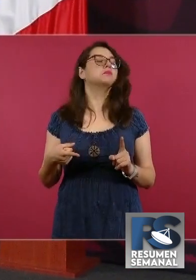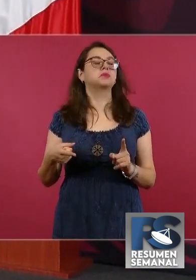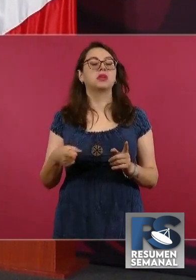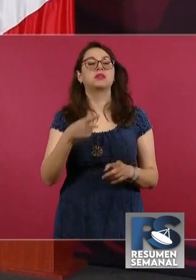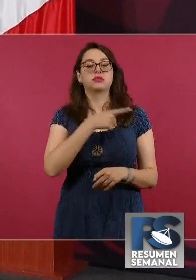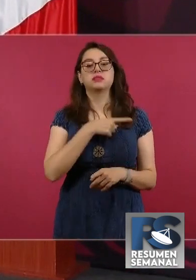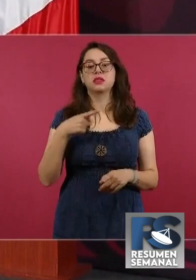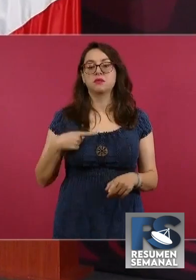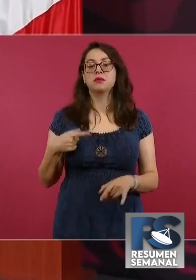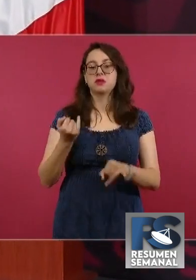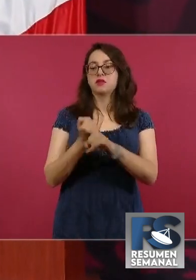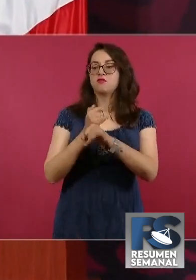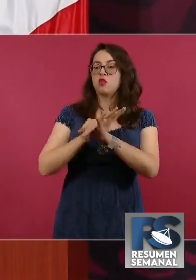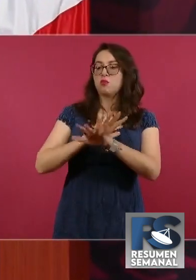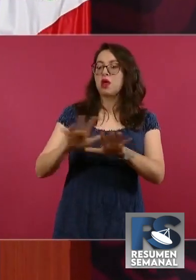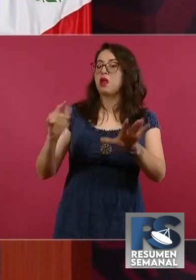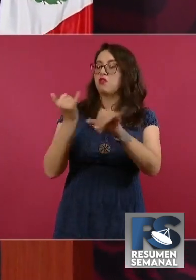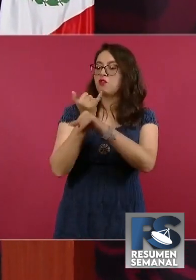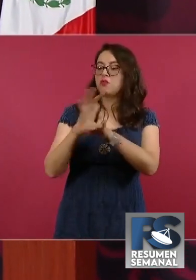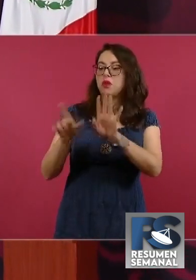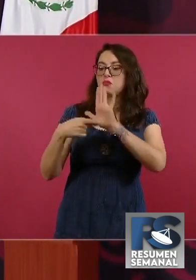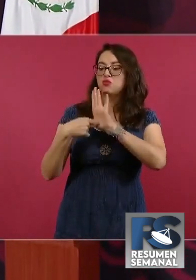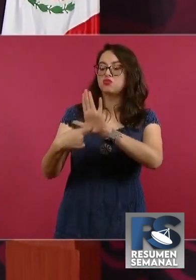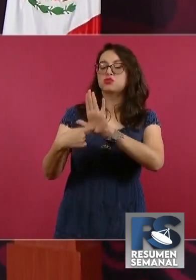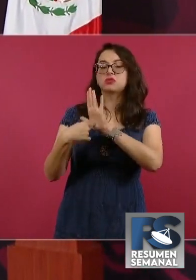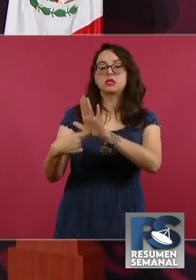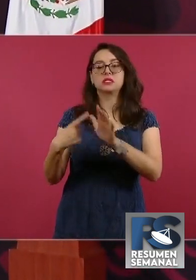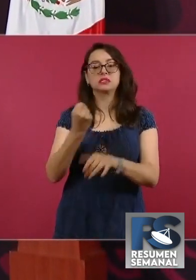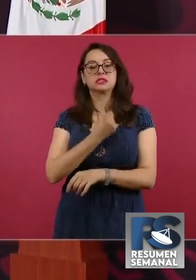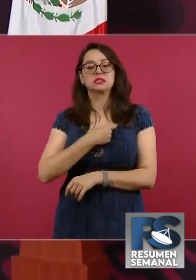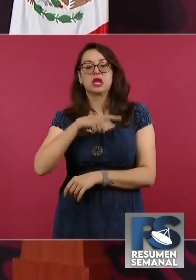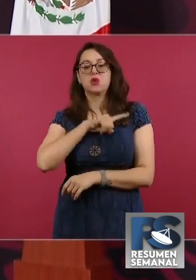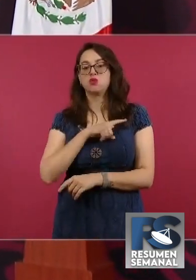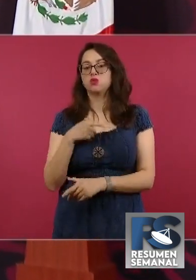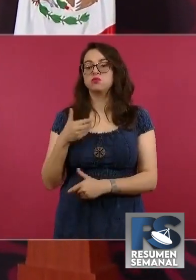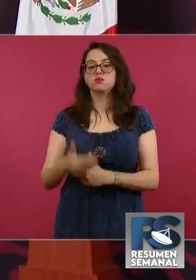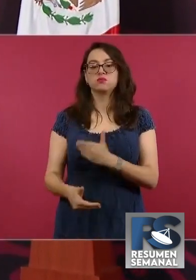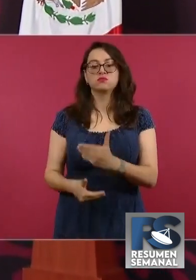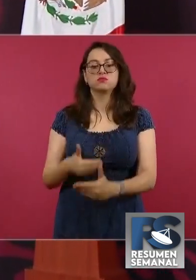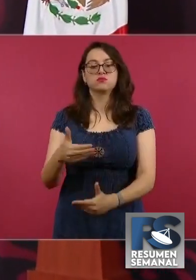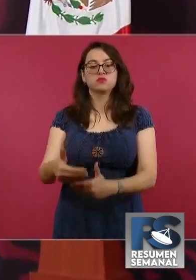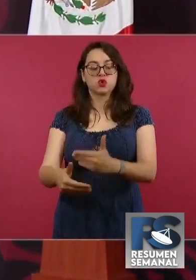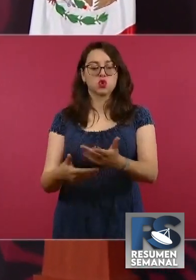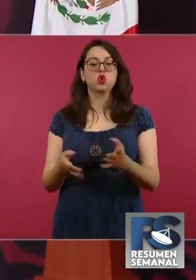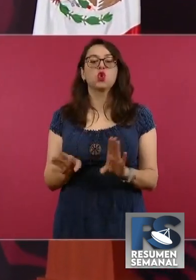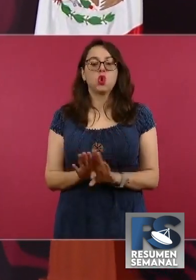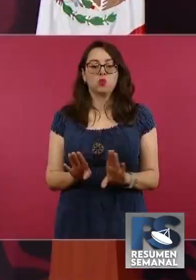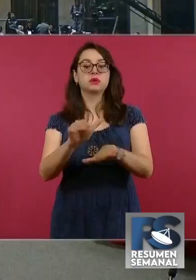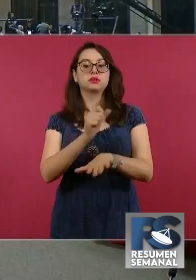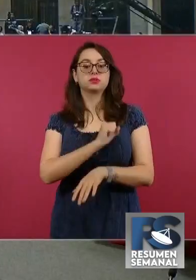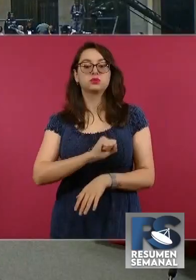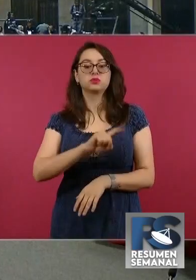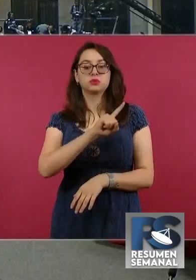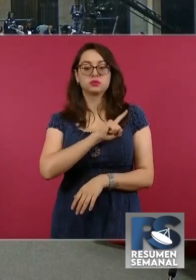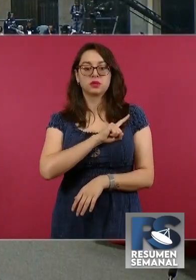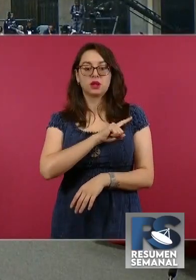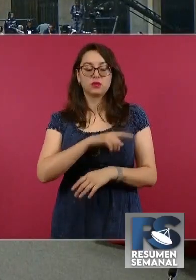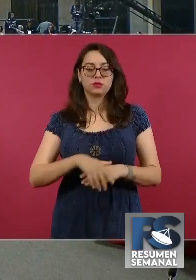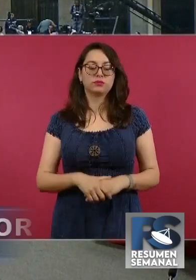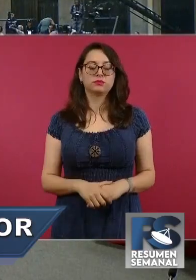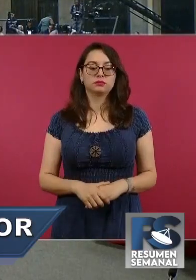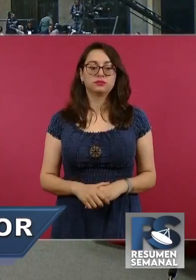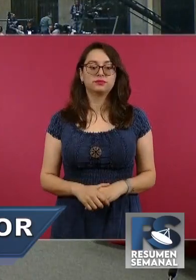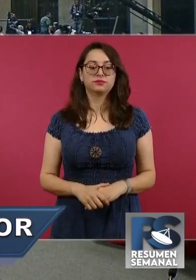en centros de salud y hospitales todo el equipo médico intervenciones quirúrgicas y todas las medicinas que se necesiten agradecer